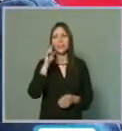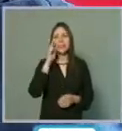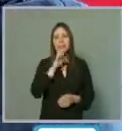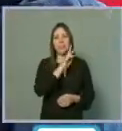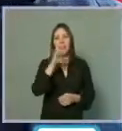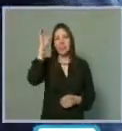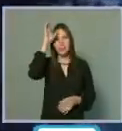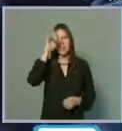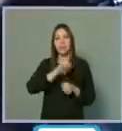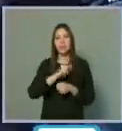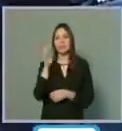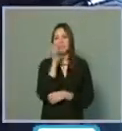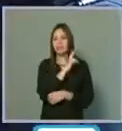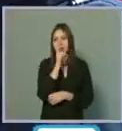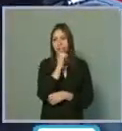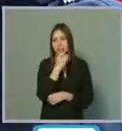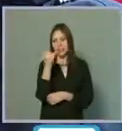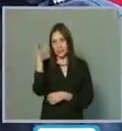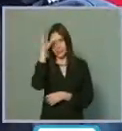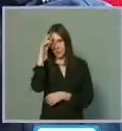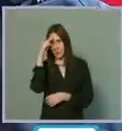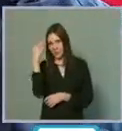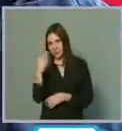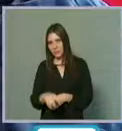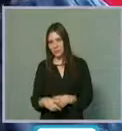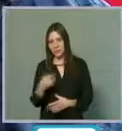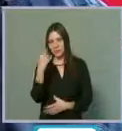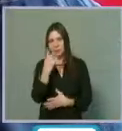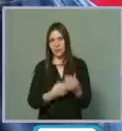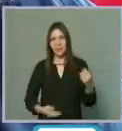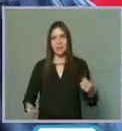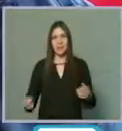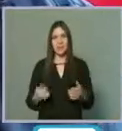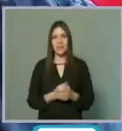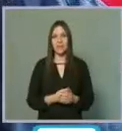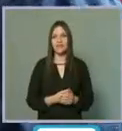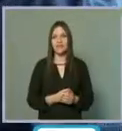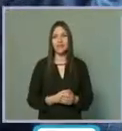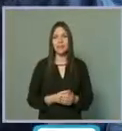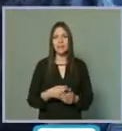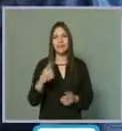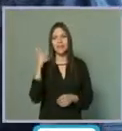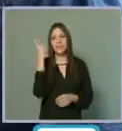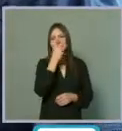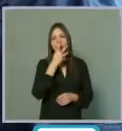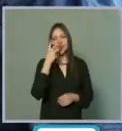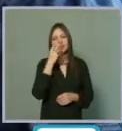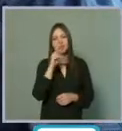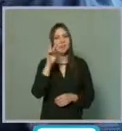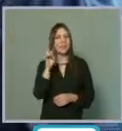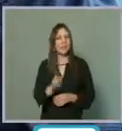la cultura rusa y a la cultura mexicana. Ay, ojitos pajaritos, pero qué